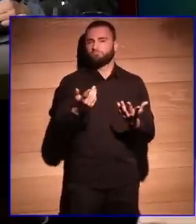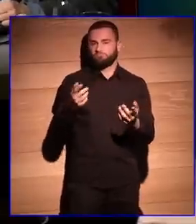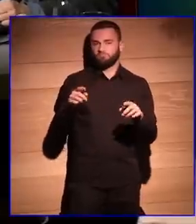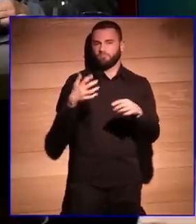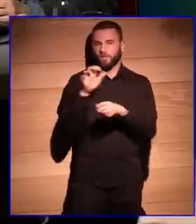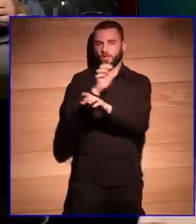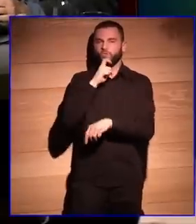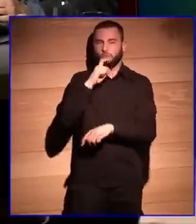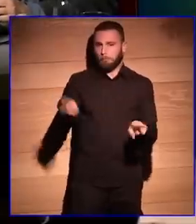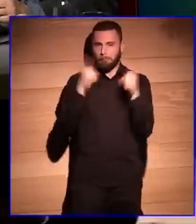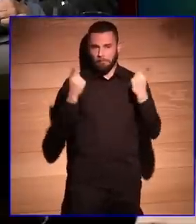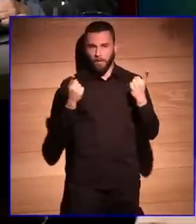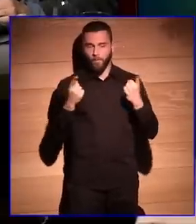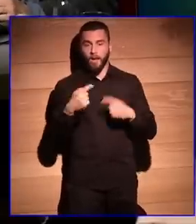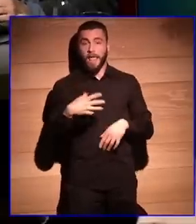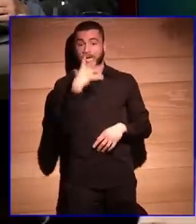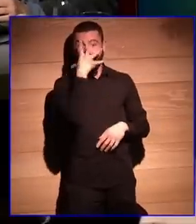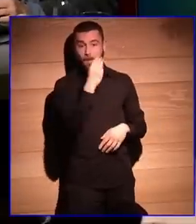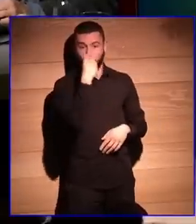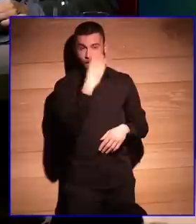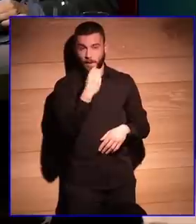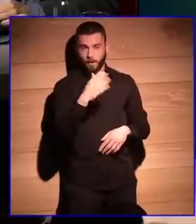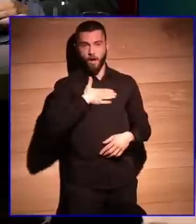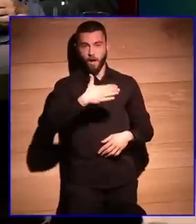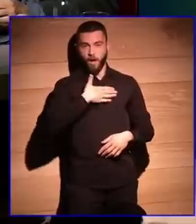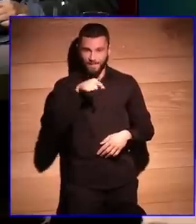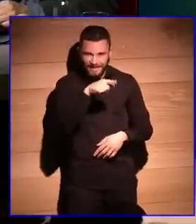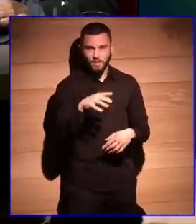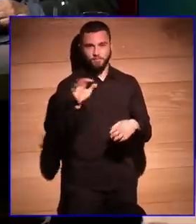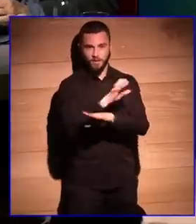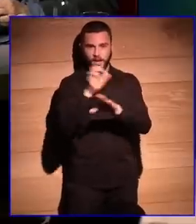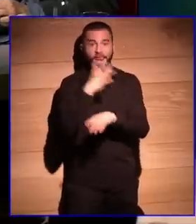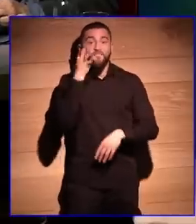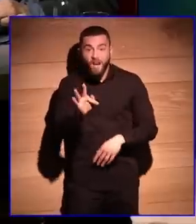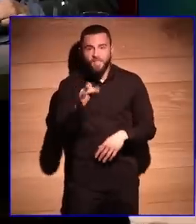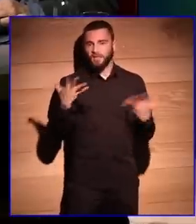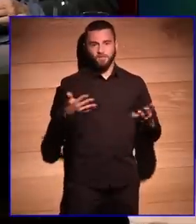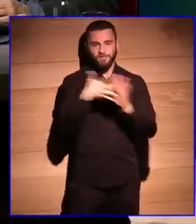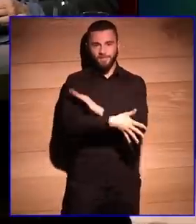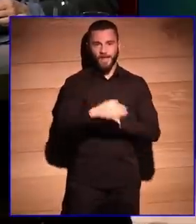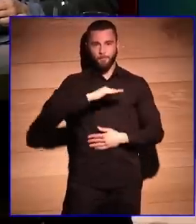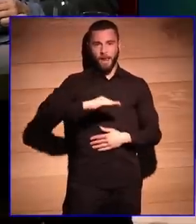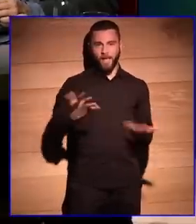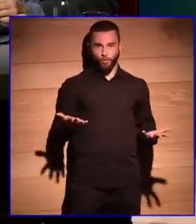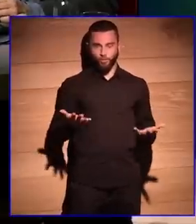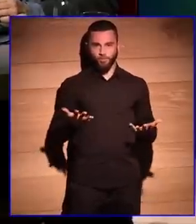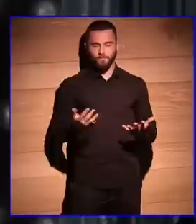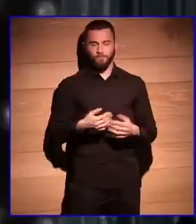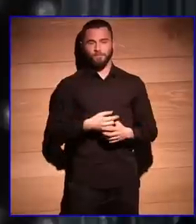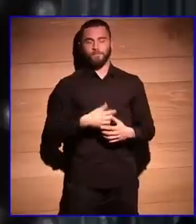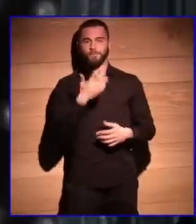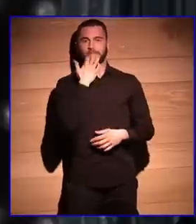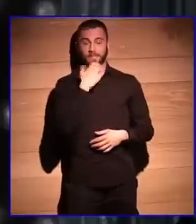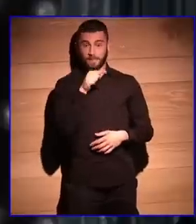Lo importante. Que no se reía el otro, el perro asmático. Bueno, era francés, por tanto malvado. Entonces, la cuestión es que si tú eres